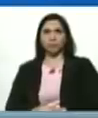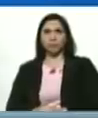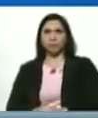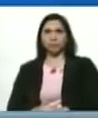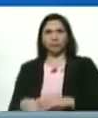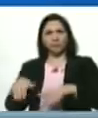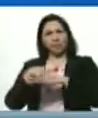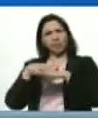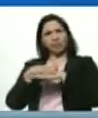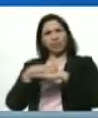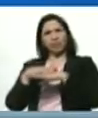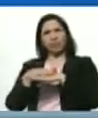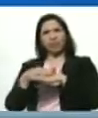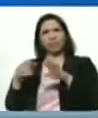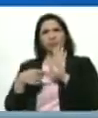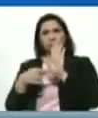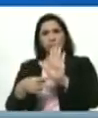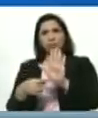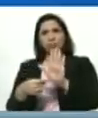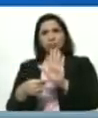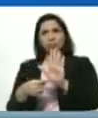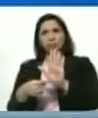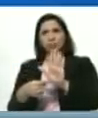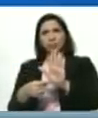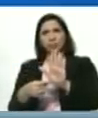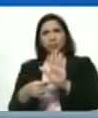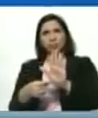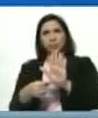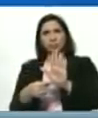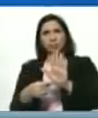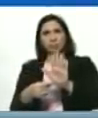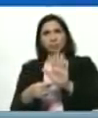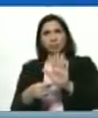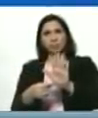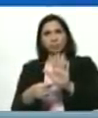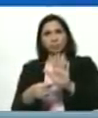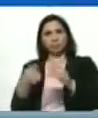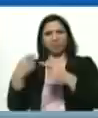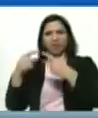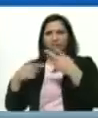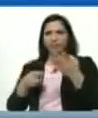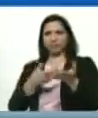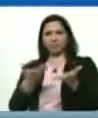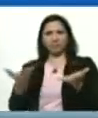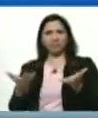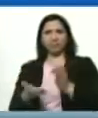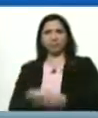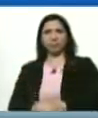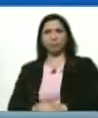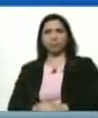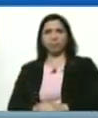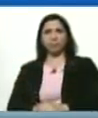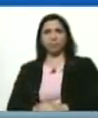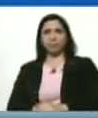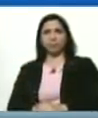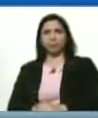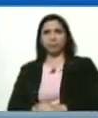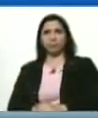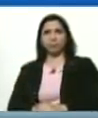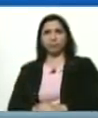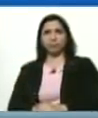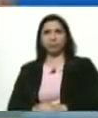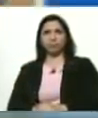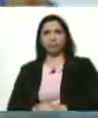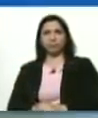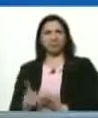perdonan por mostrar de esta cosa tipo dice no